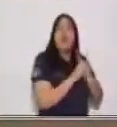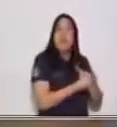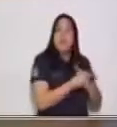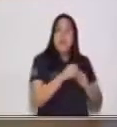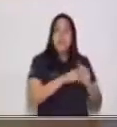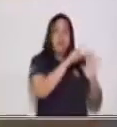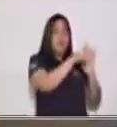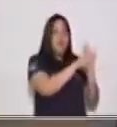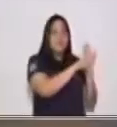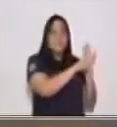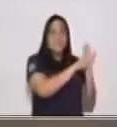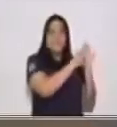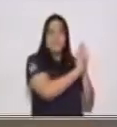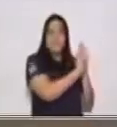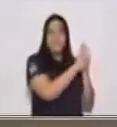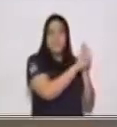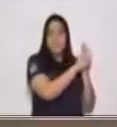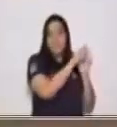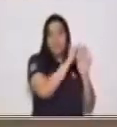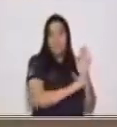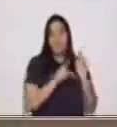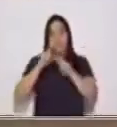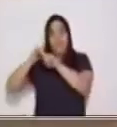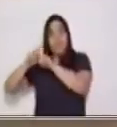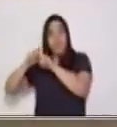el signo de la operación. X menos y.